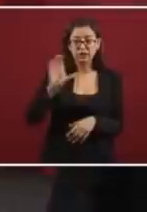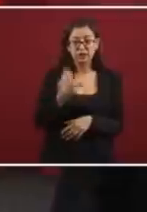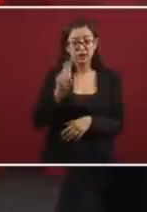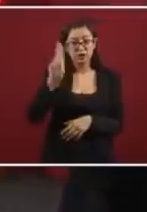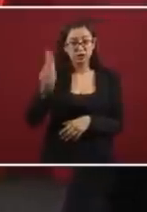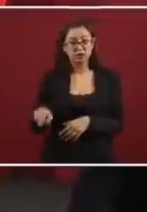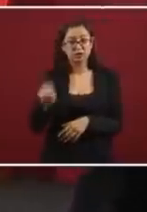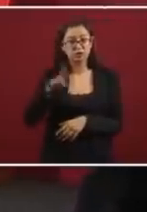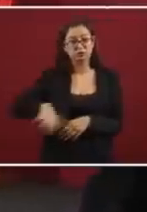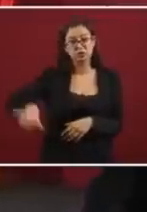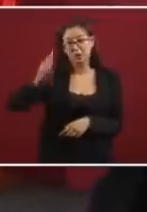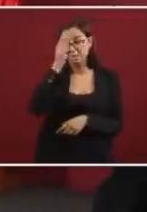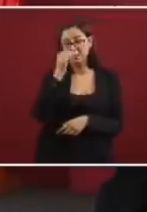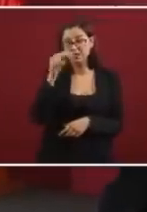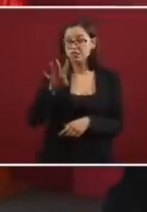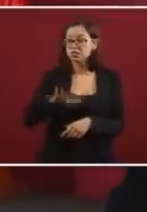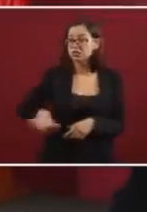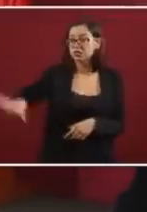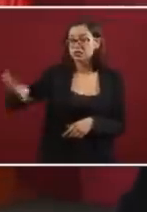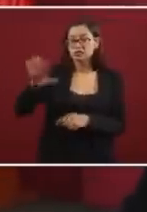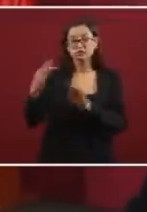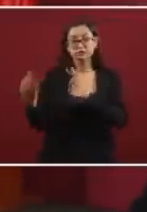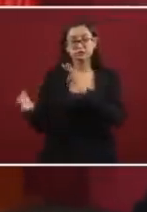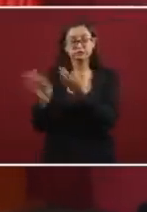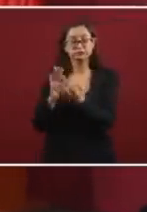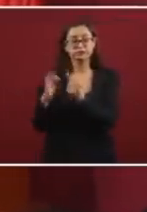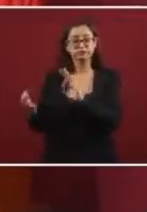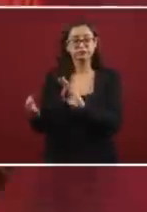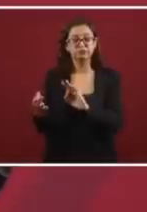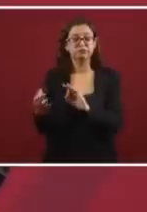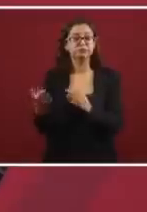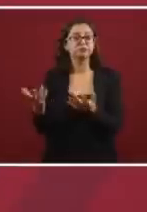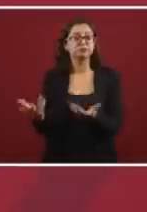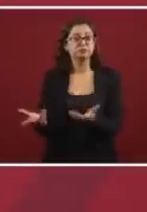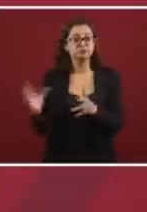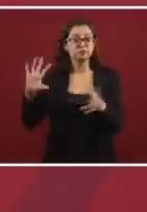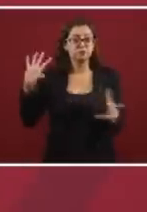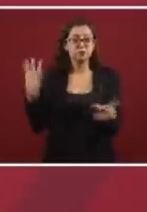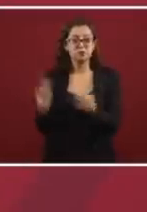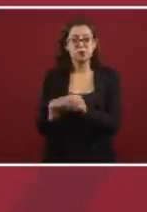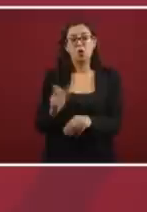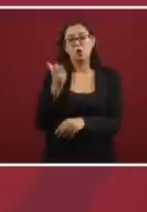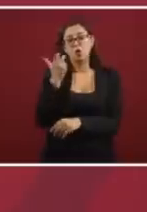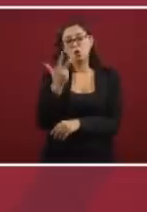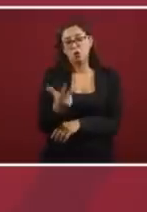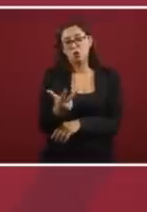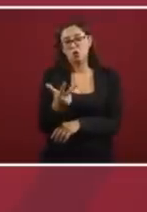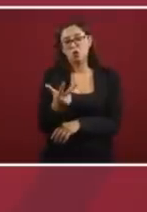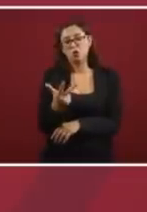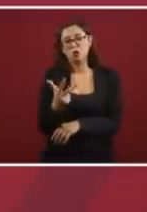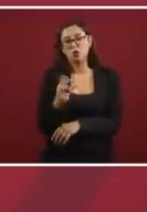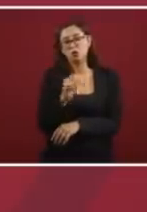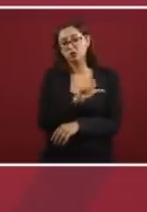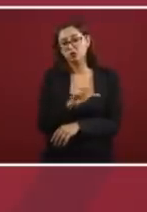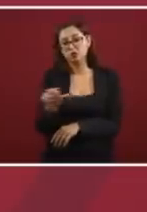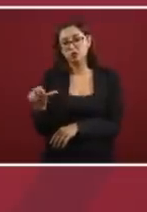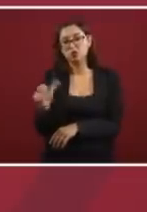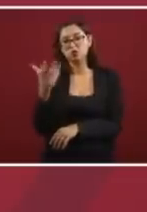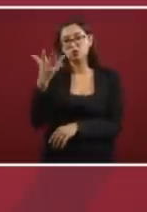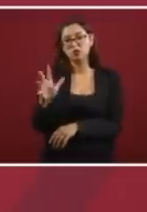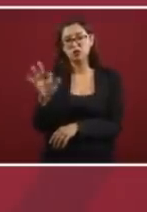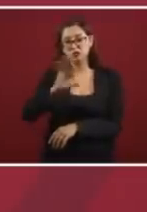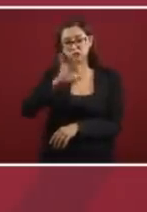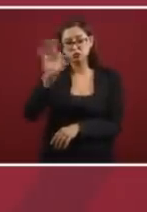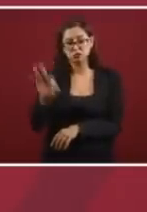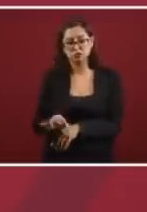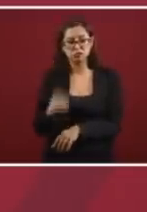la riviera maya ha sido de el 8 hasta el 10 por